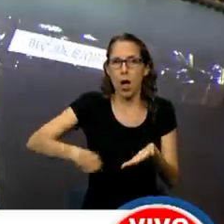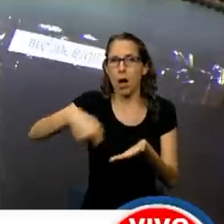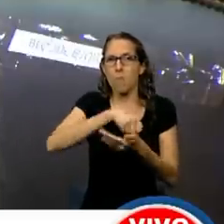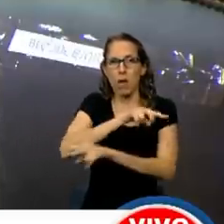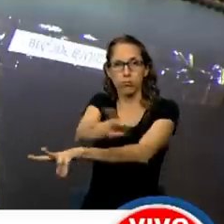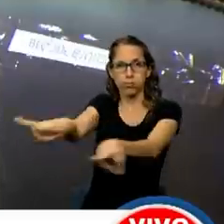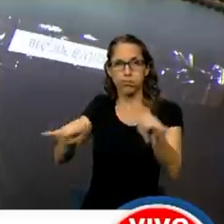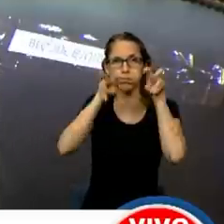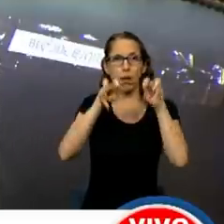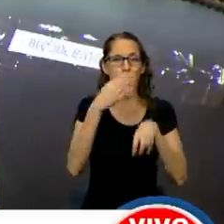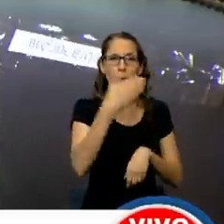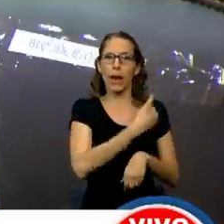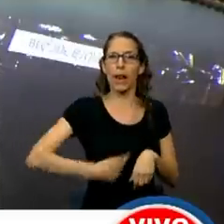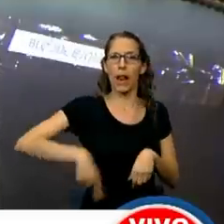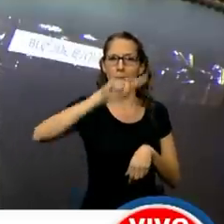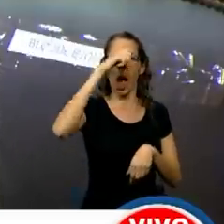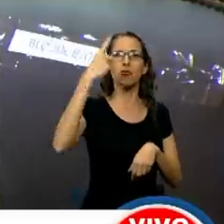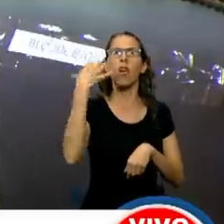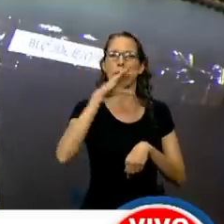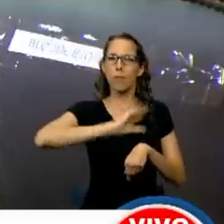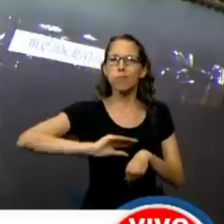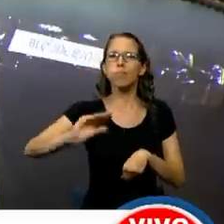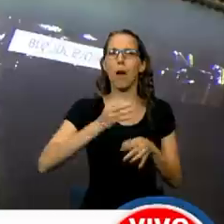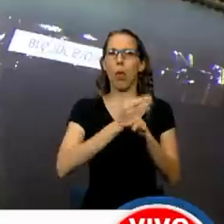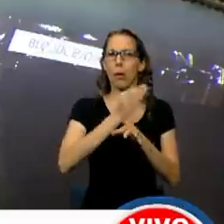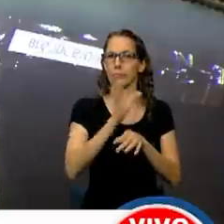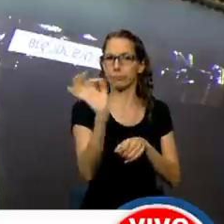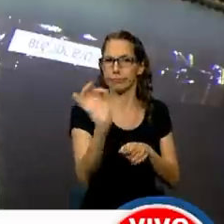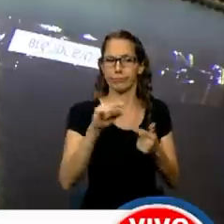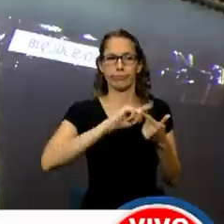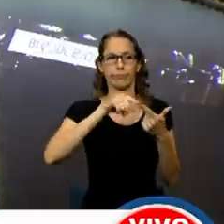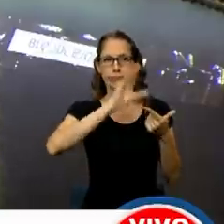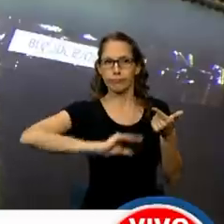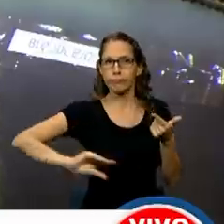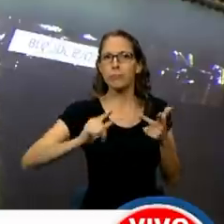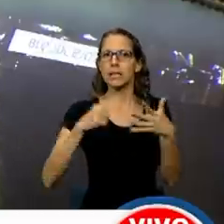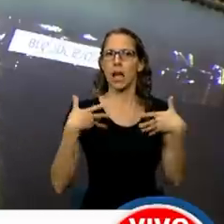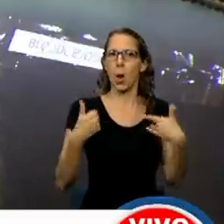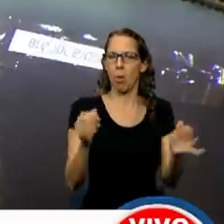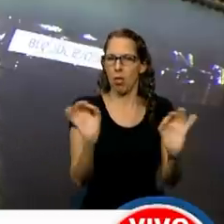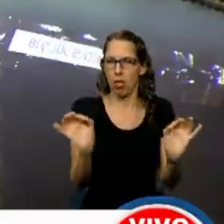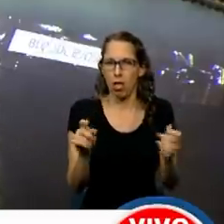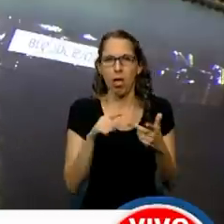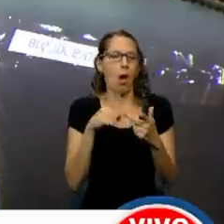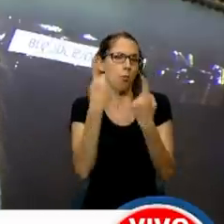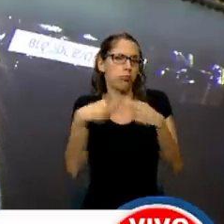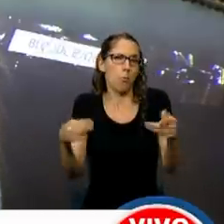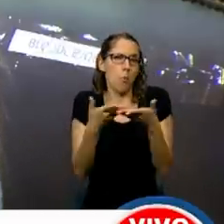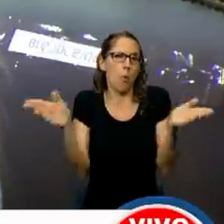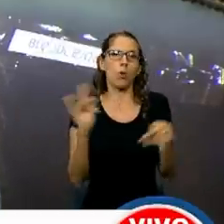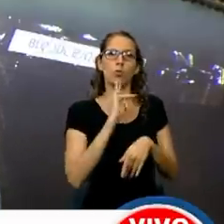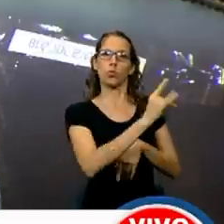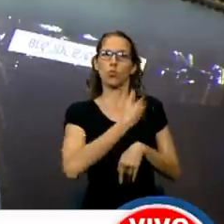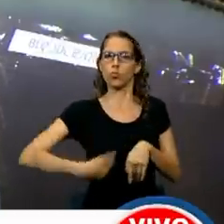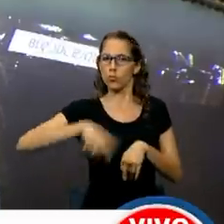respecto a educación con respecto a salud o con cualquier bien público que le corresponde proveer el estado